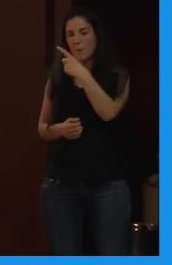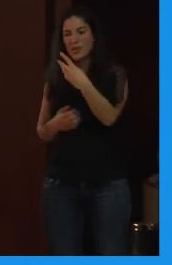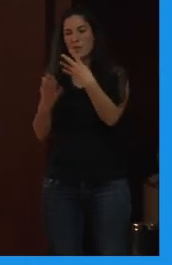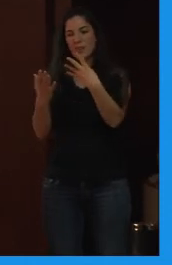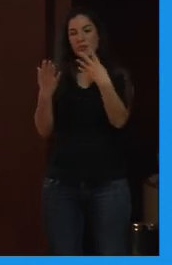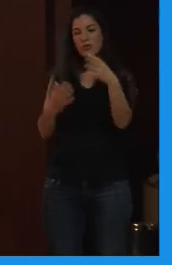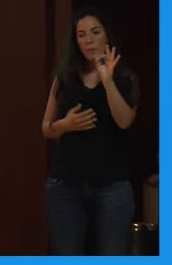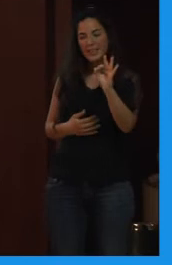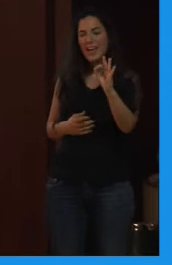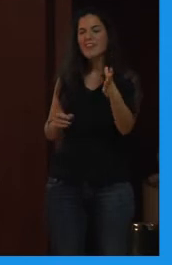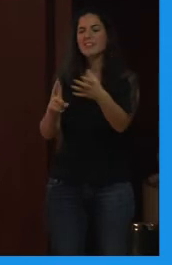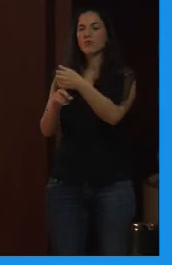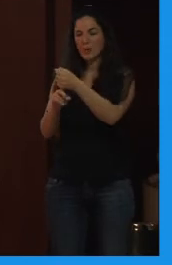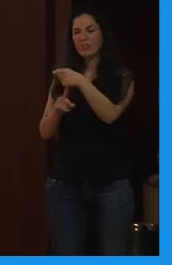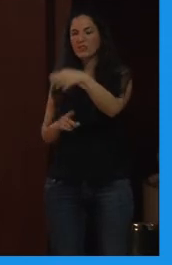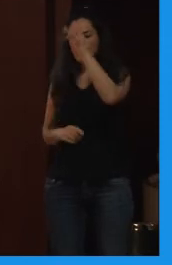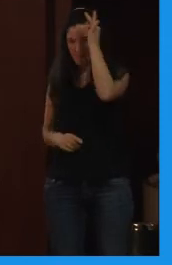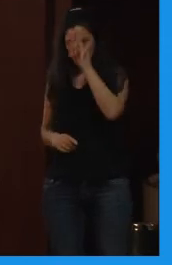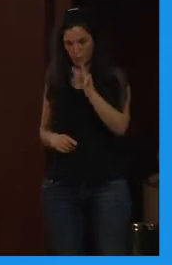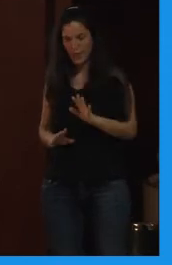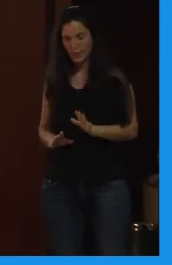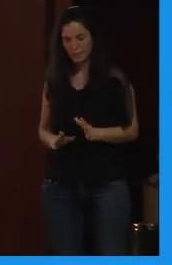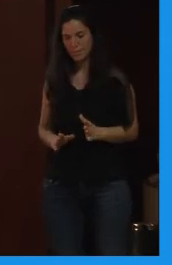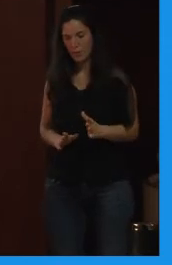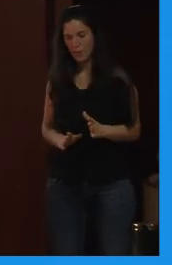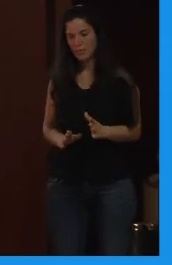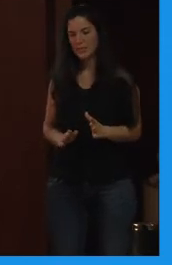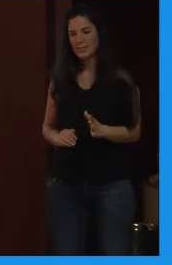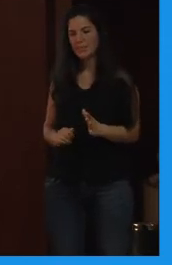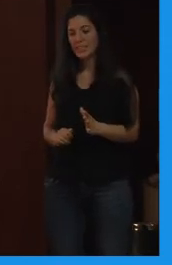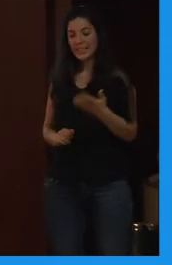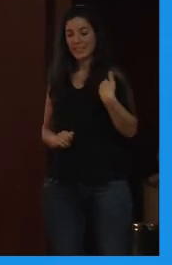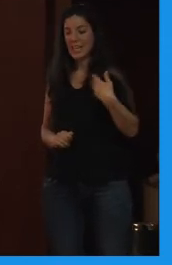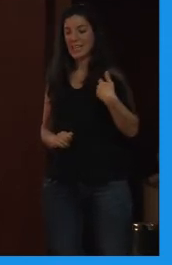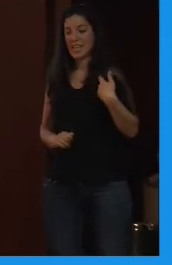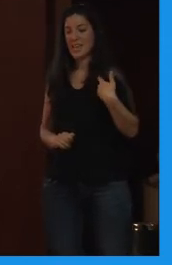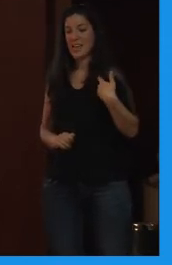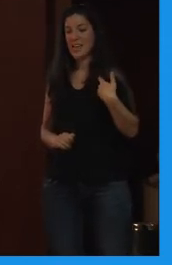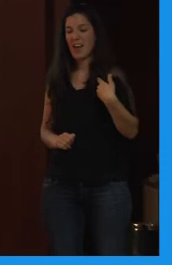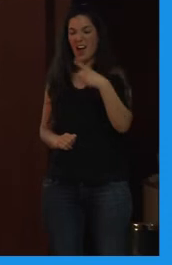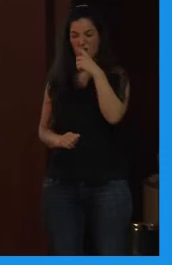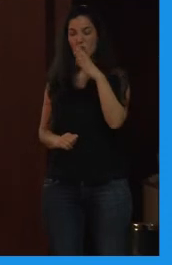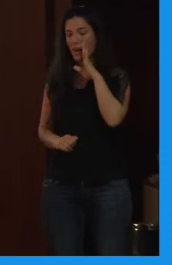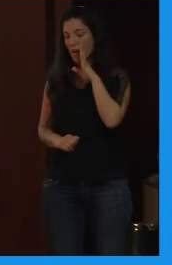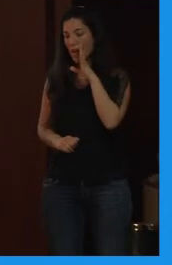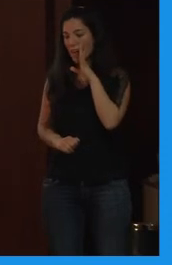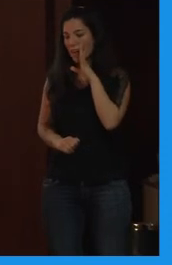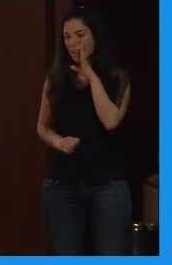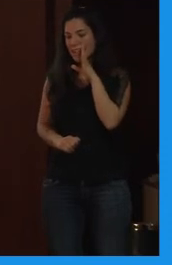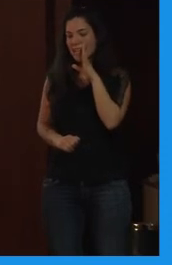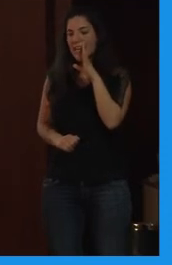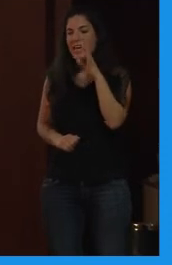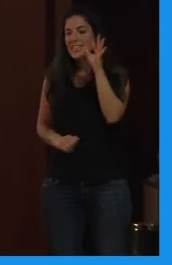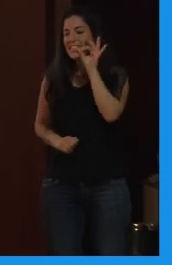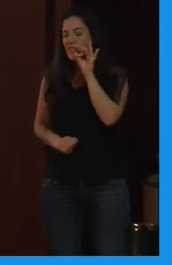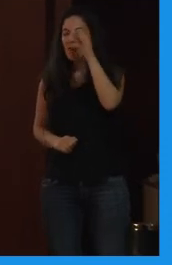se tengan que empezar a reconocer actualmente, porque ya desde el año 1990 se reconoce como síndrome fibromiálgico, independiente de